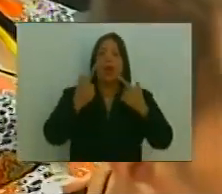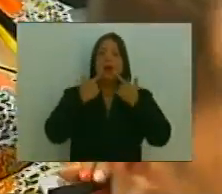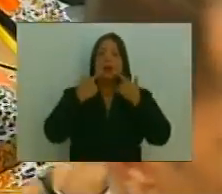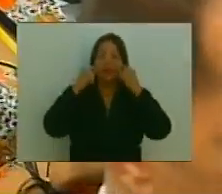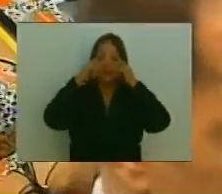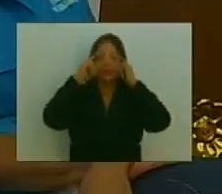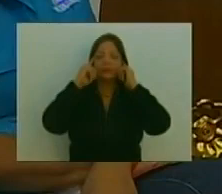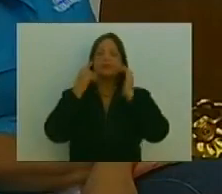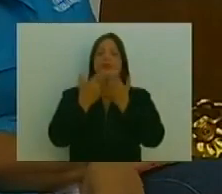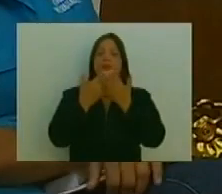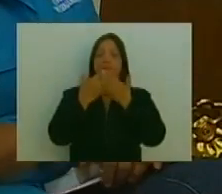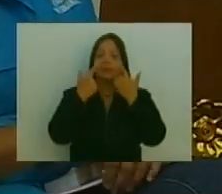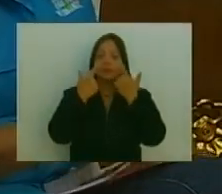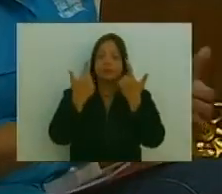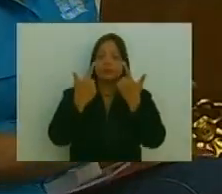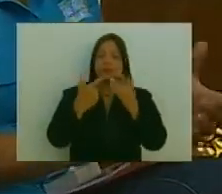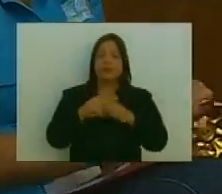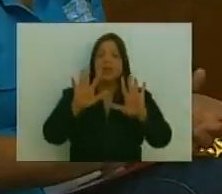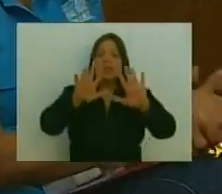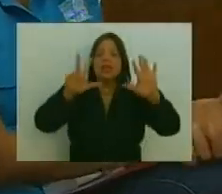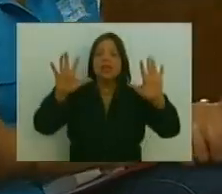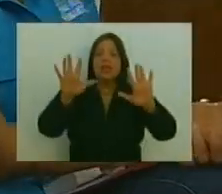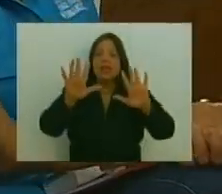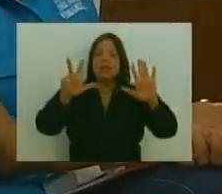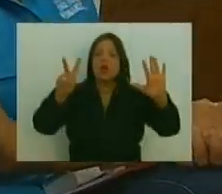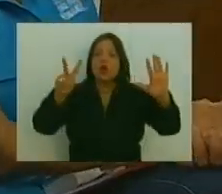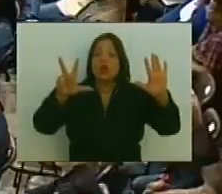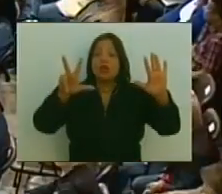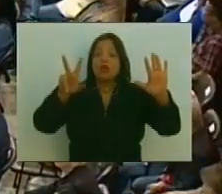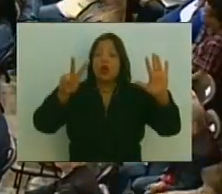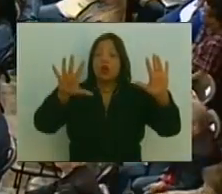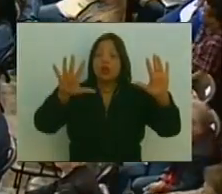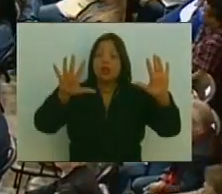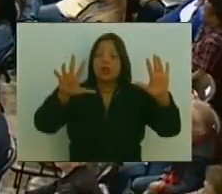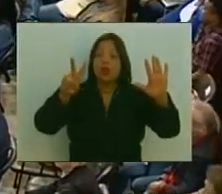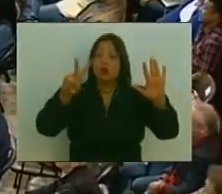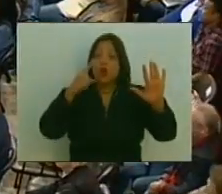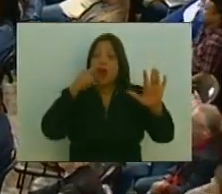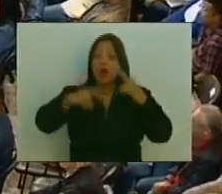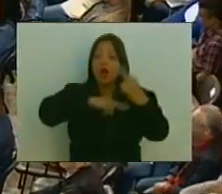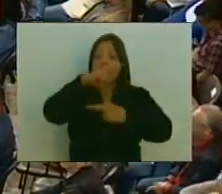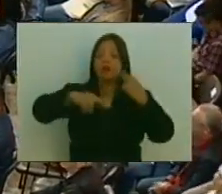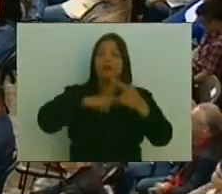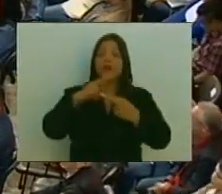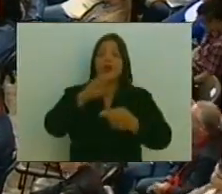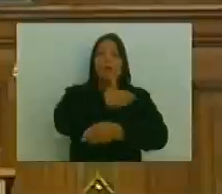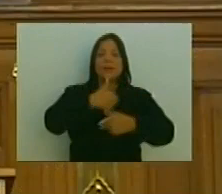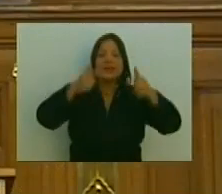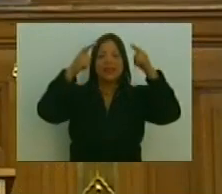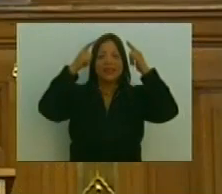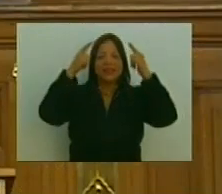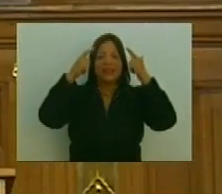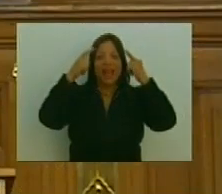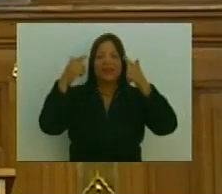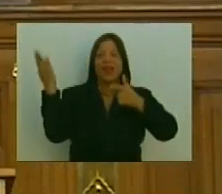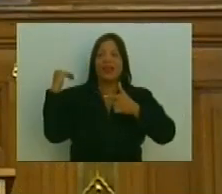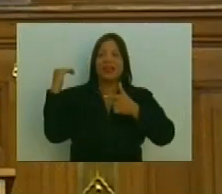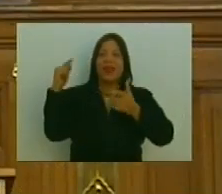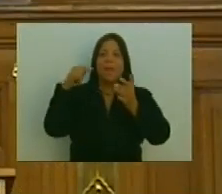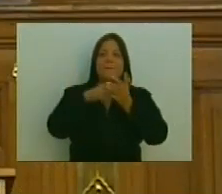hermanos, 18 años de revolución, 18 años de revolución, y el comandante llega en